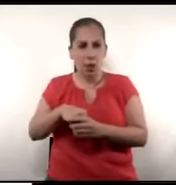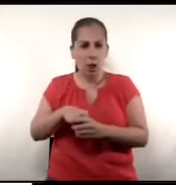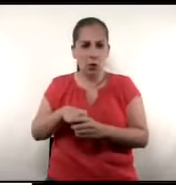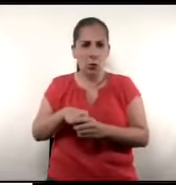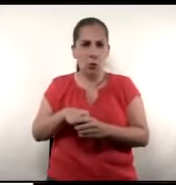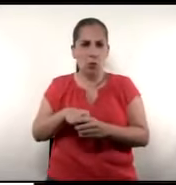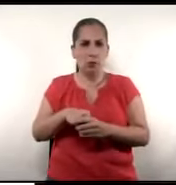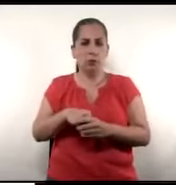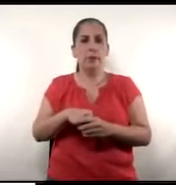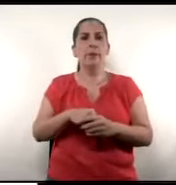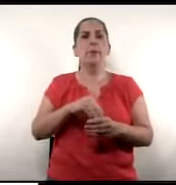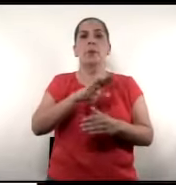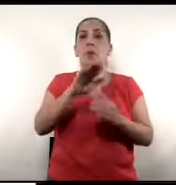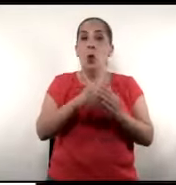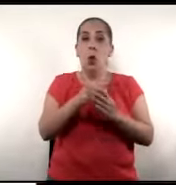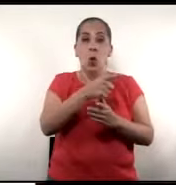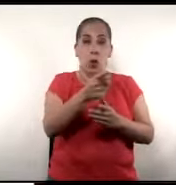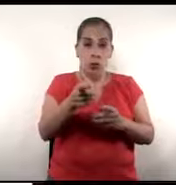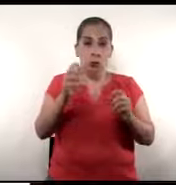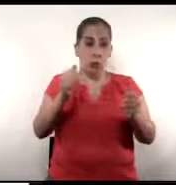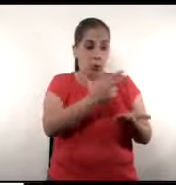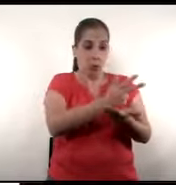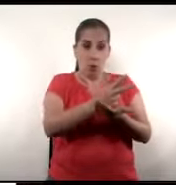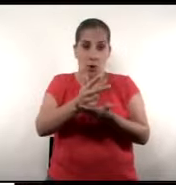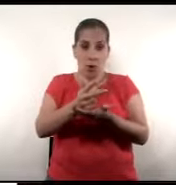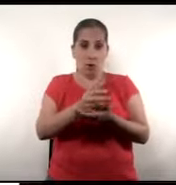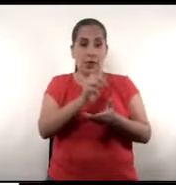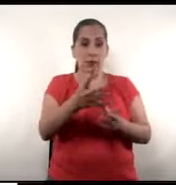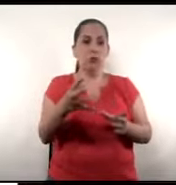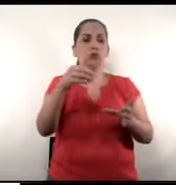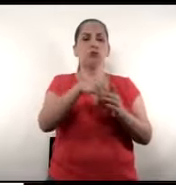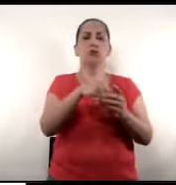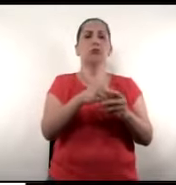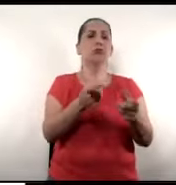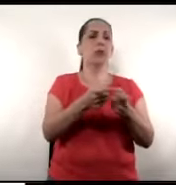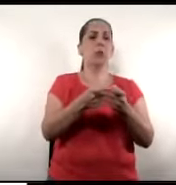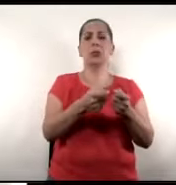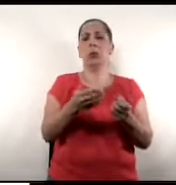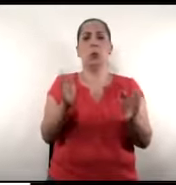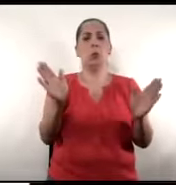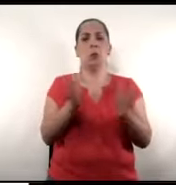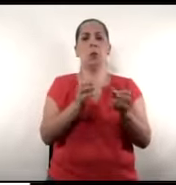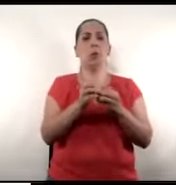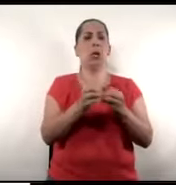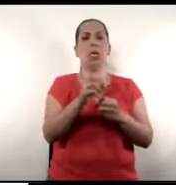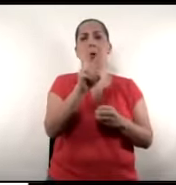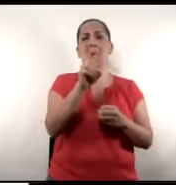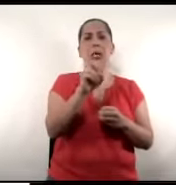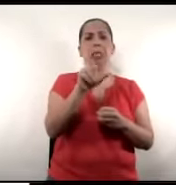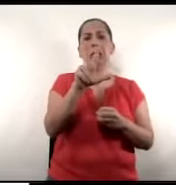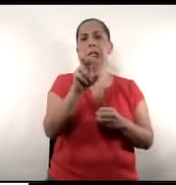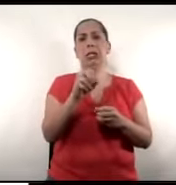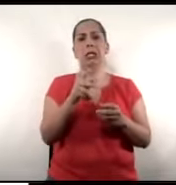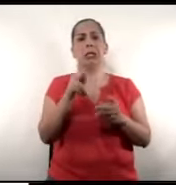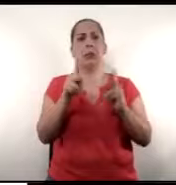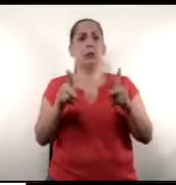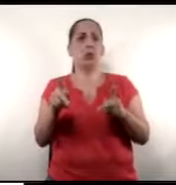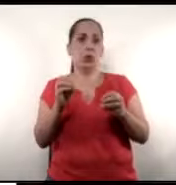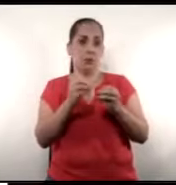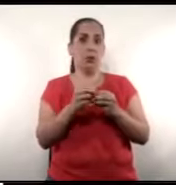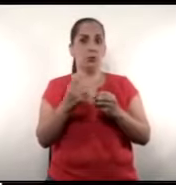puerto. Eso se administra con una oficina pequeña, 20, 30 personas administran eso, más una cuadrilla de